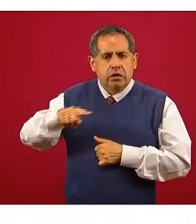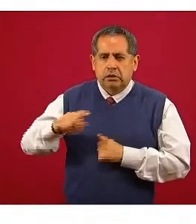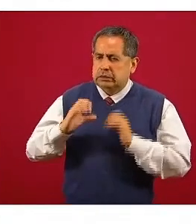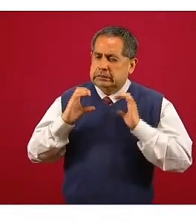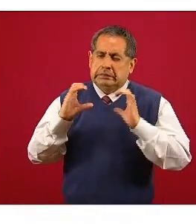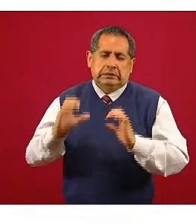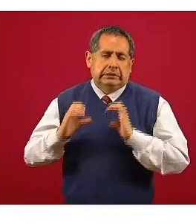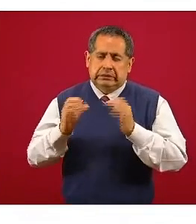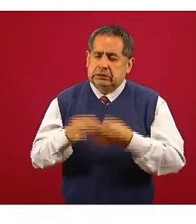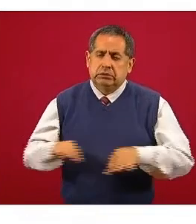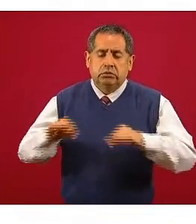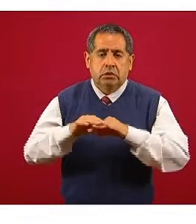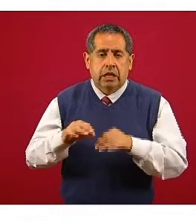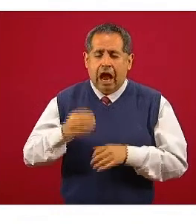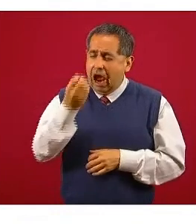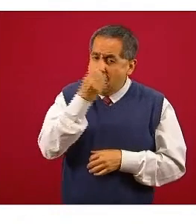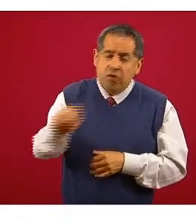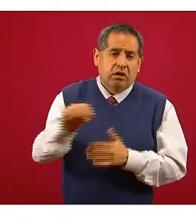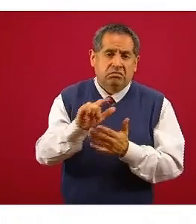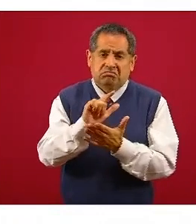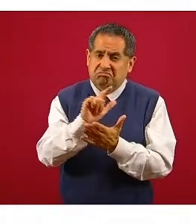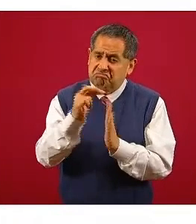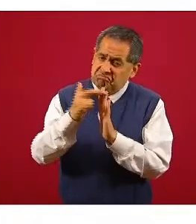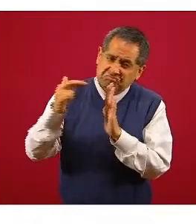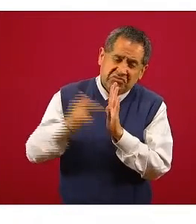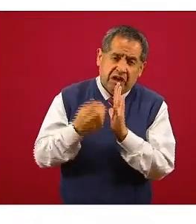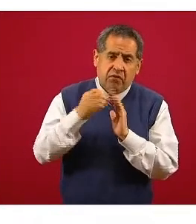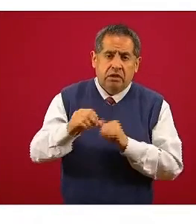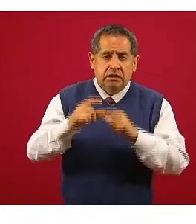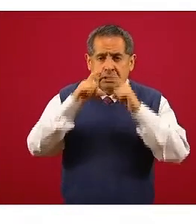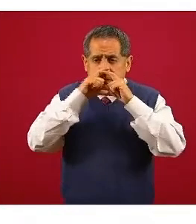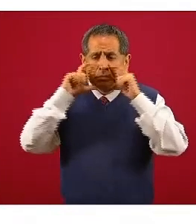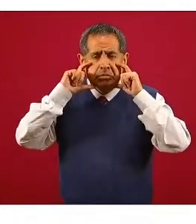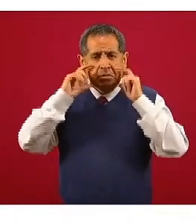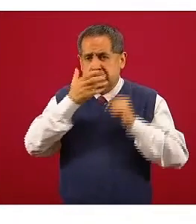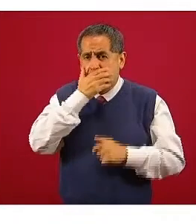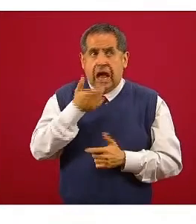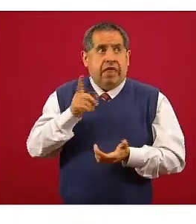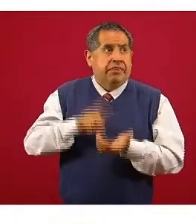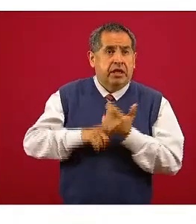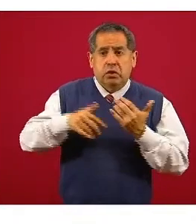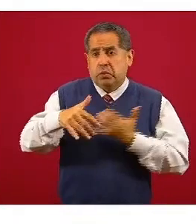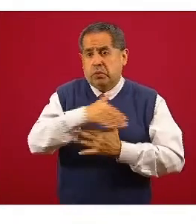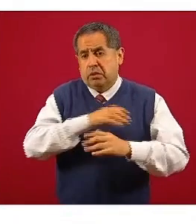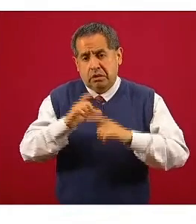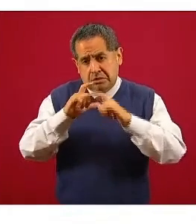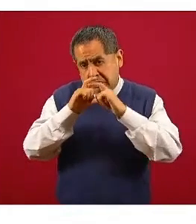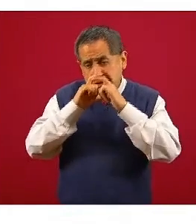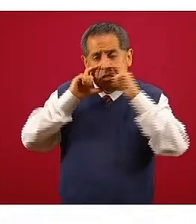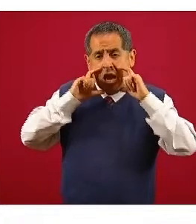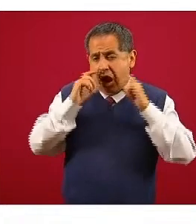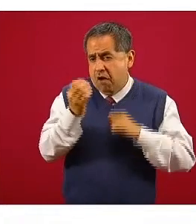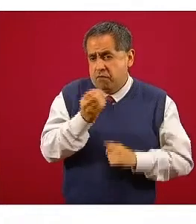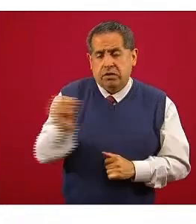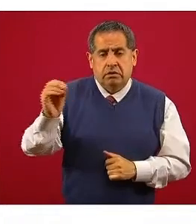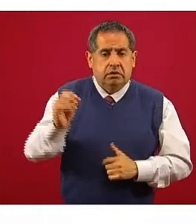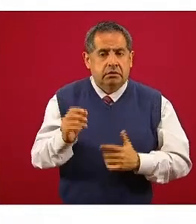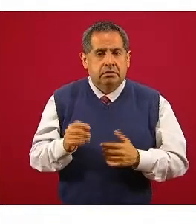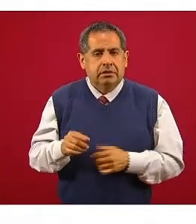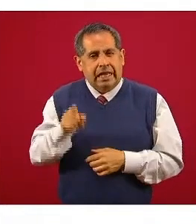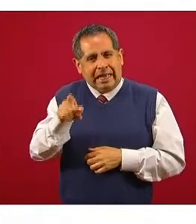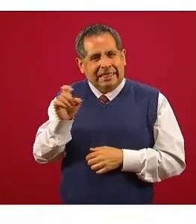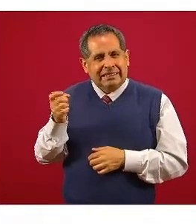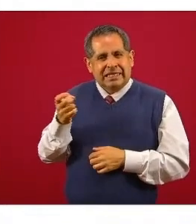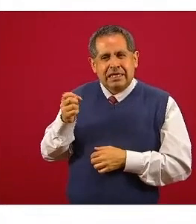El uso obligatorio de cubrebocas en el interior del hospital. Tenemos cartelones como ese que ven, que